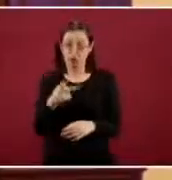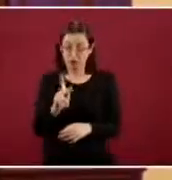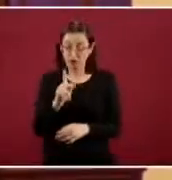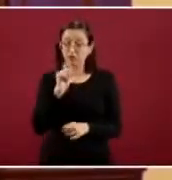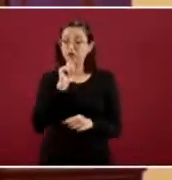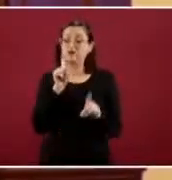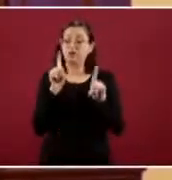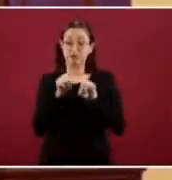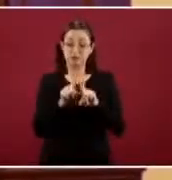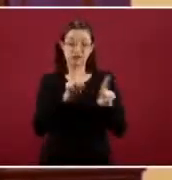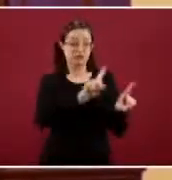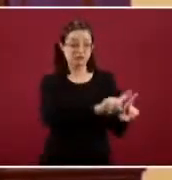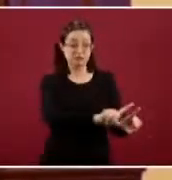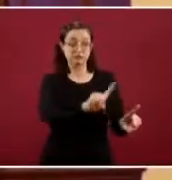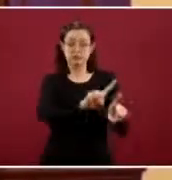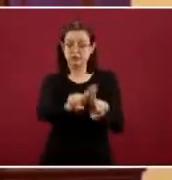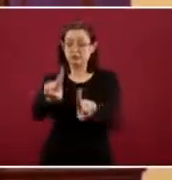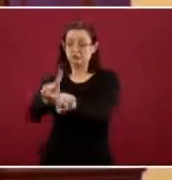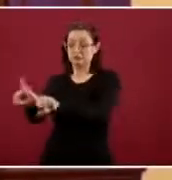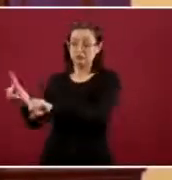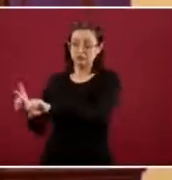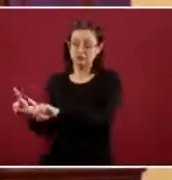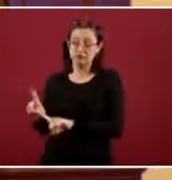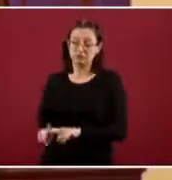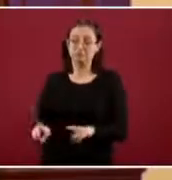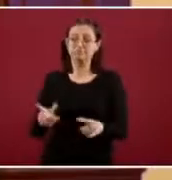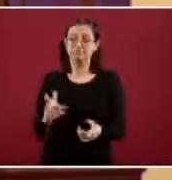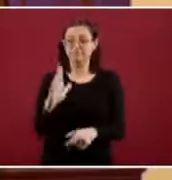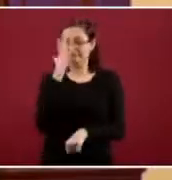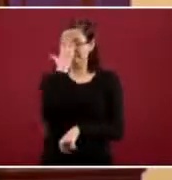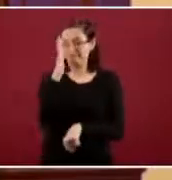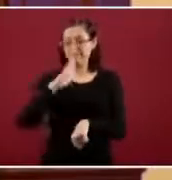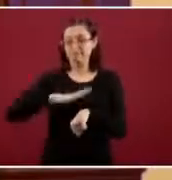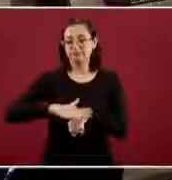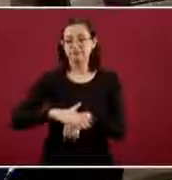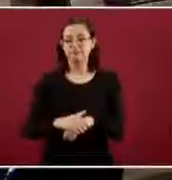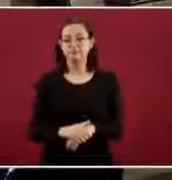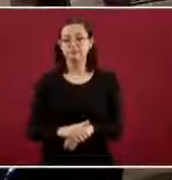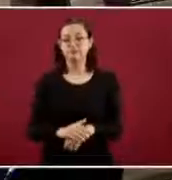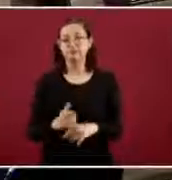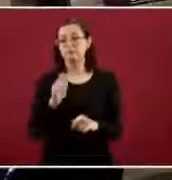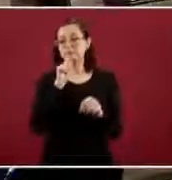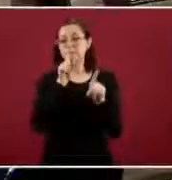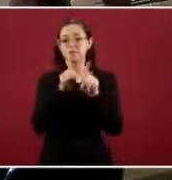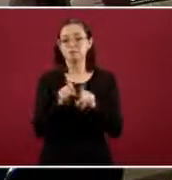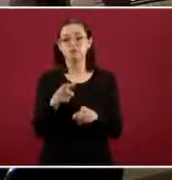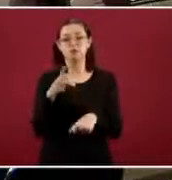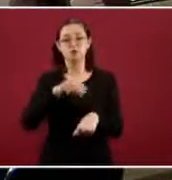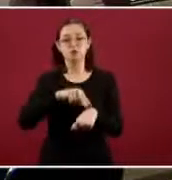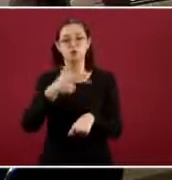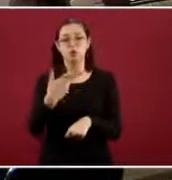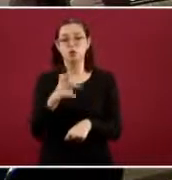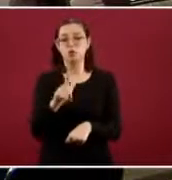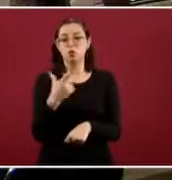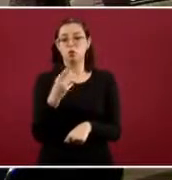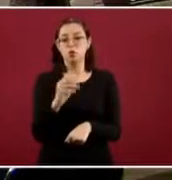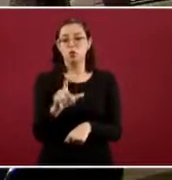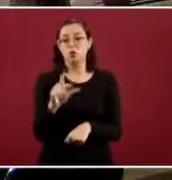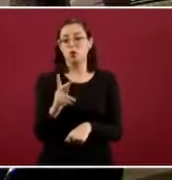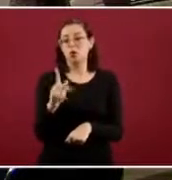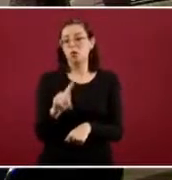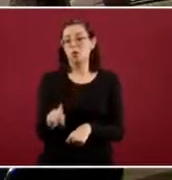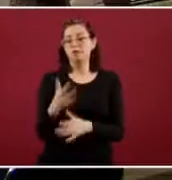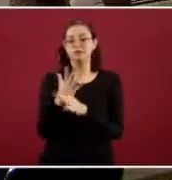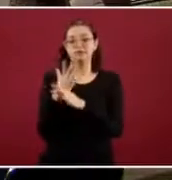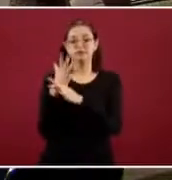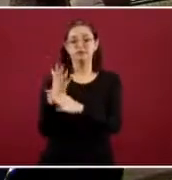diversidad y la diferencia que existe en nuestro país. Y ya por último decir que así como también el doctor Hugo López-Gatell ha dicho que lo que tenemos que hacer es quedarnos